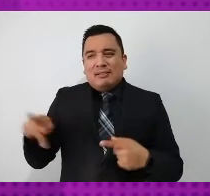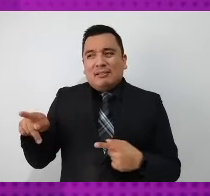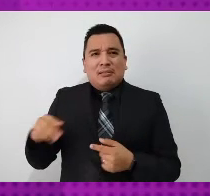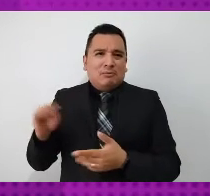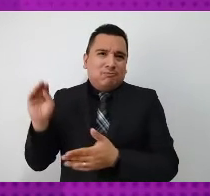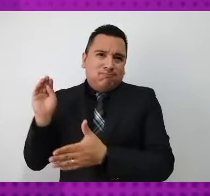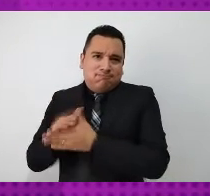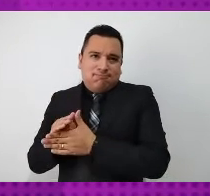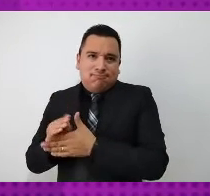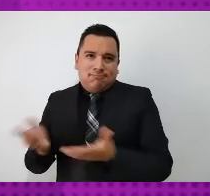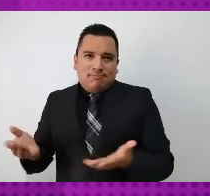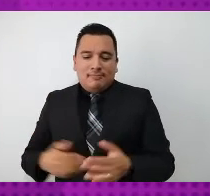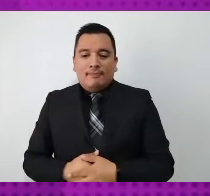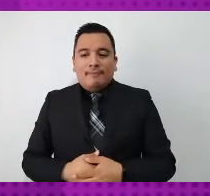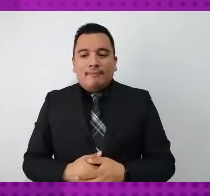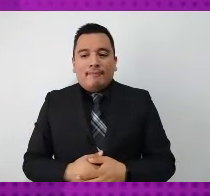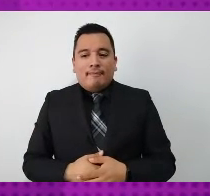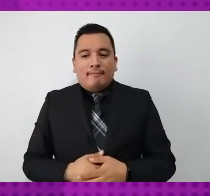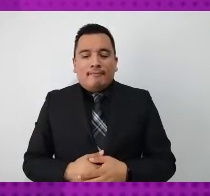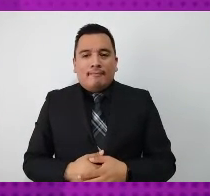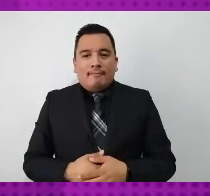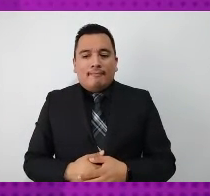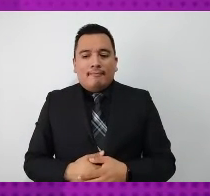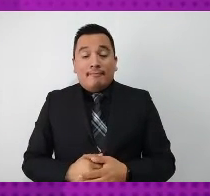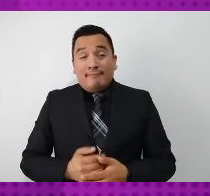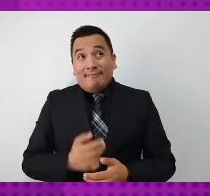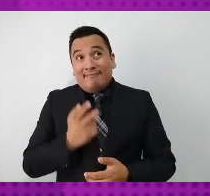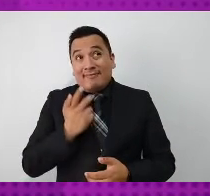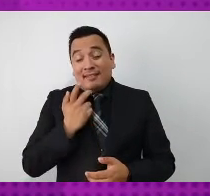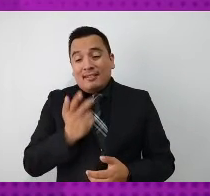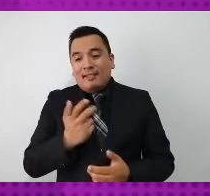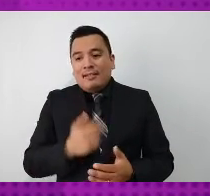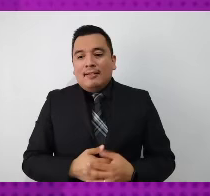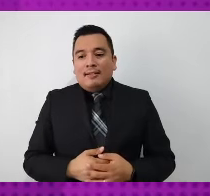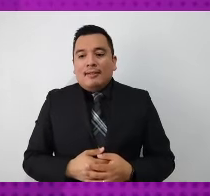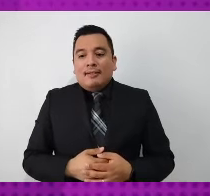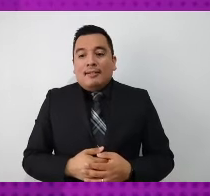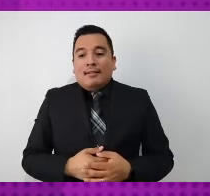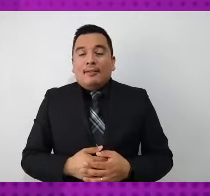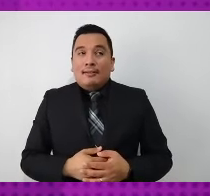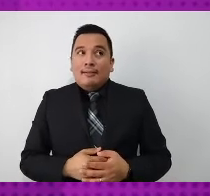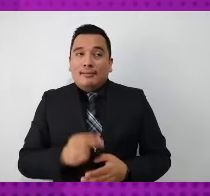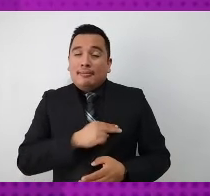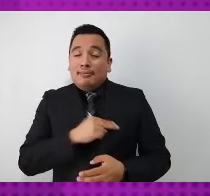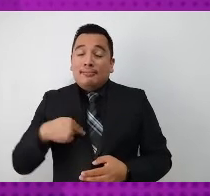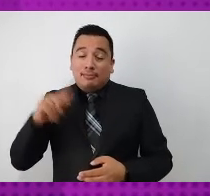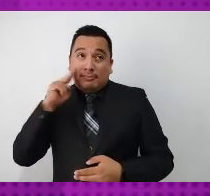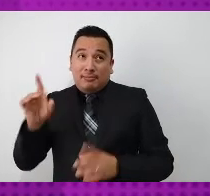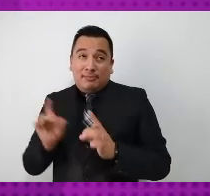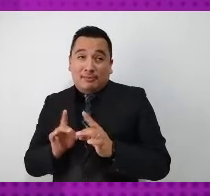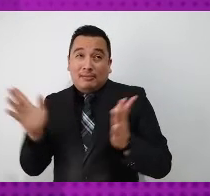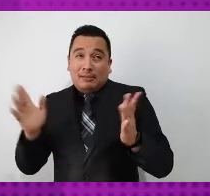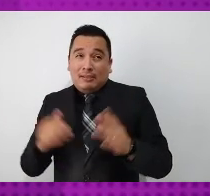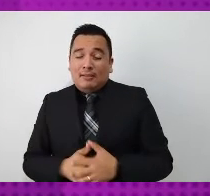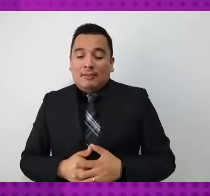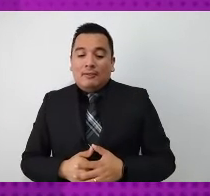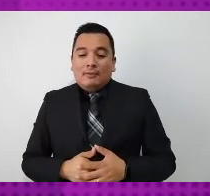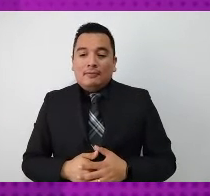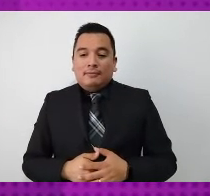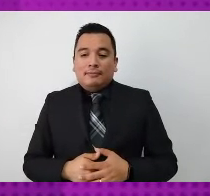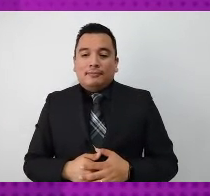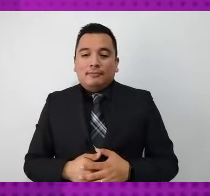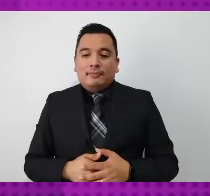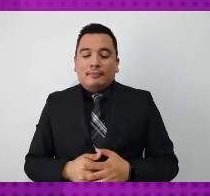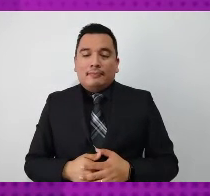discrimina entonces esa situación apareció ahí y bueno ahí